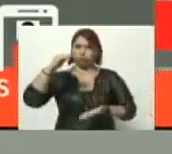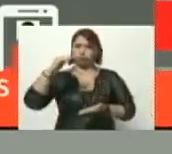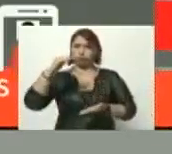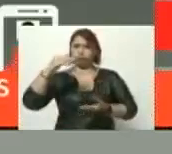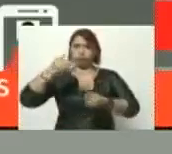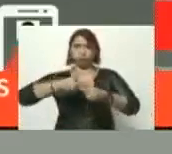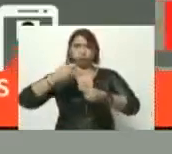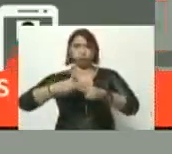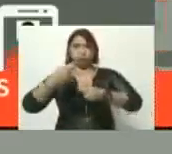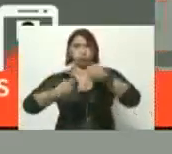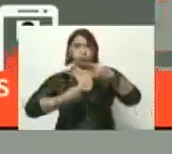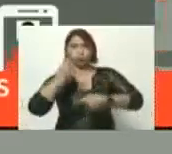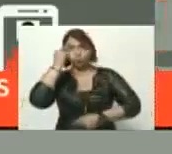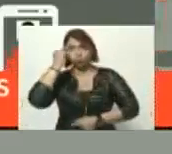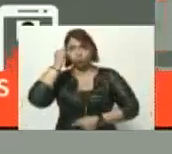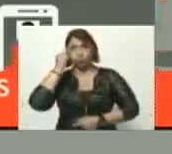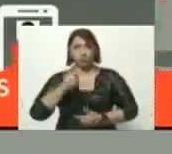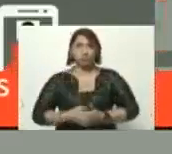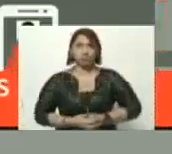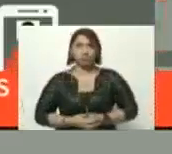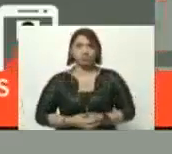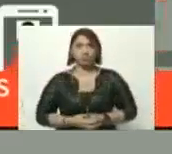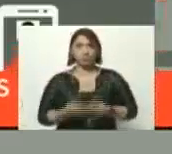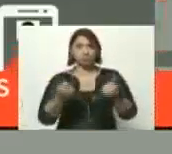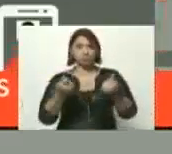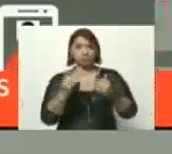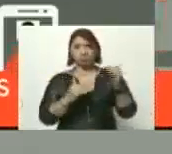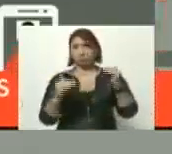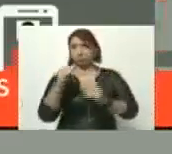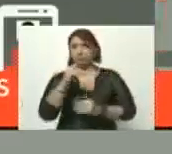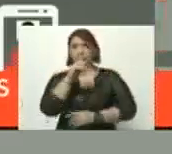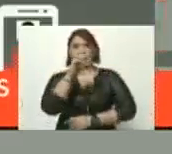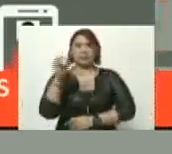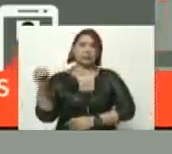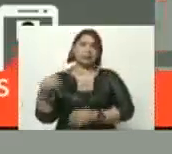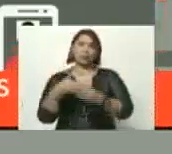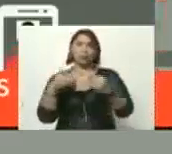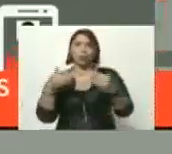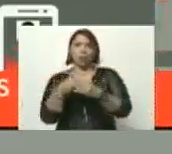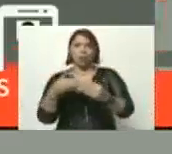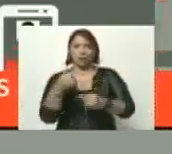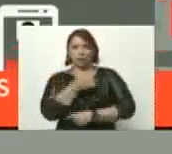petróleo diario a un precio mayor a $100 el barril.